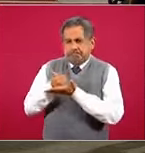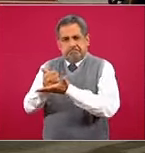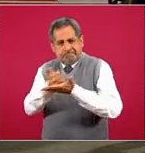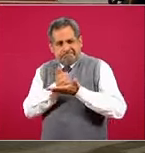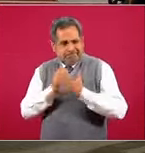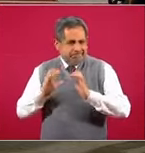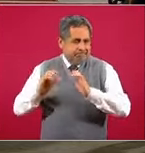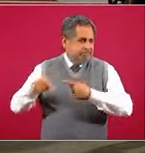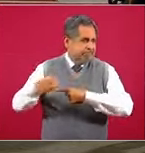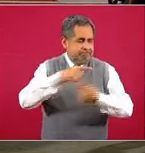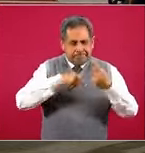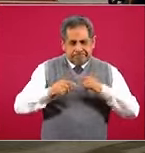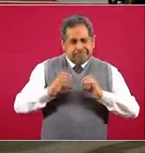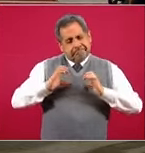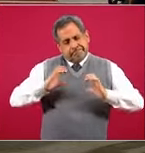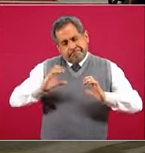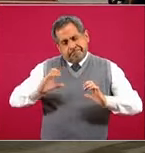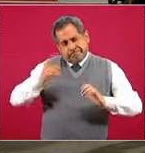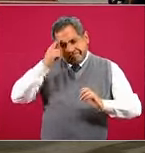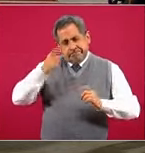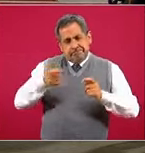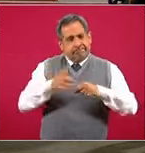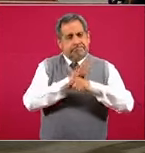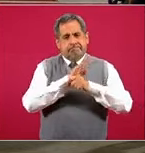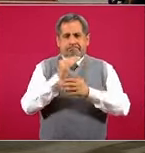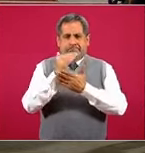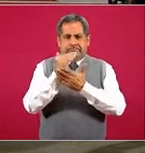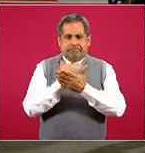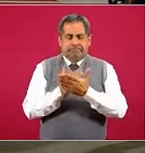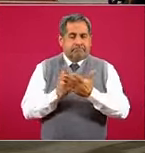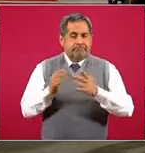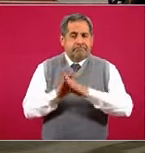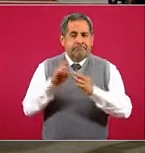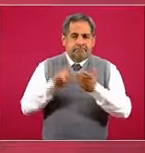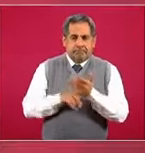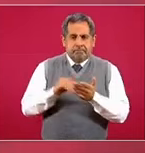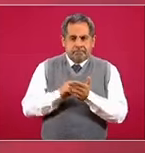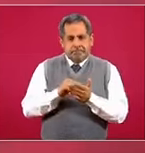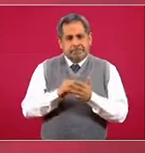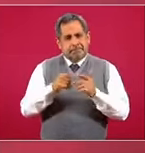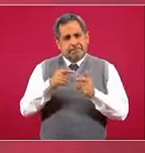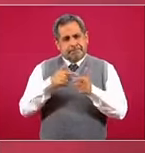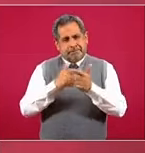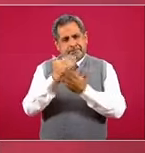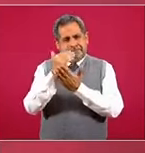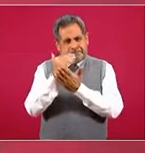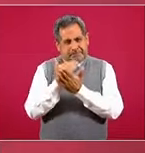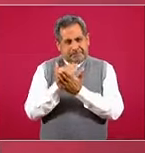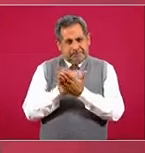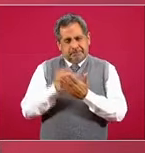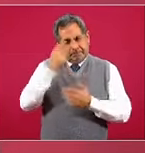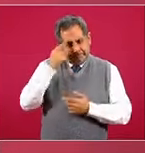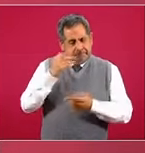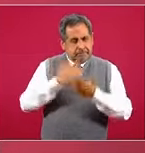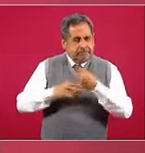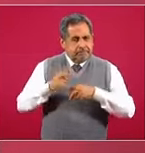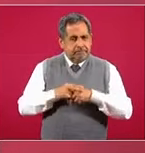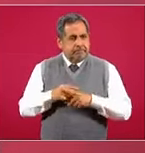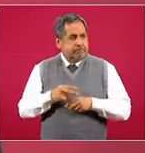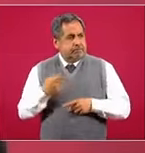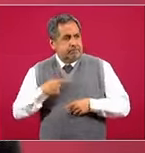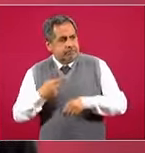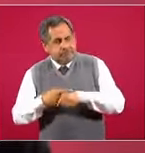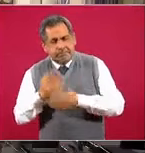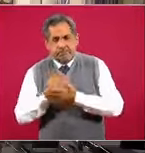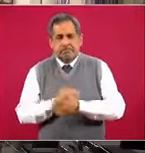a poder mantener el control de esta epidemia y continuar disminuyendo la transmisión y lógicamente la cantidad de